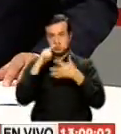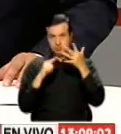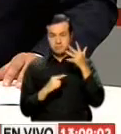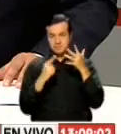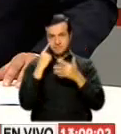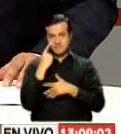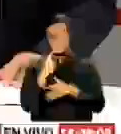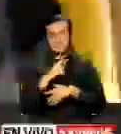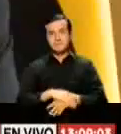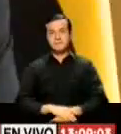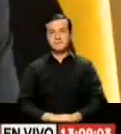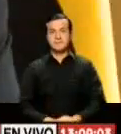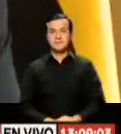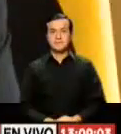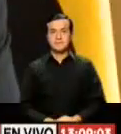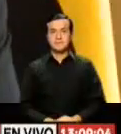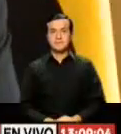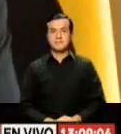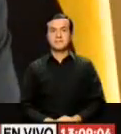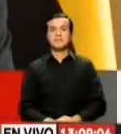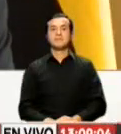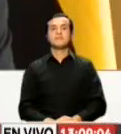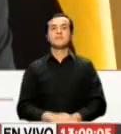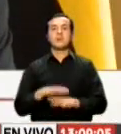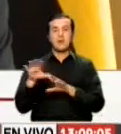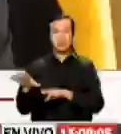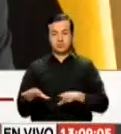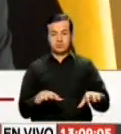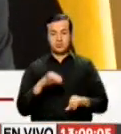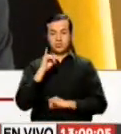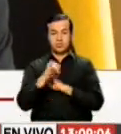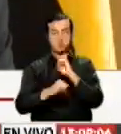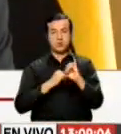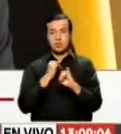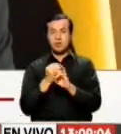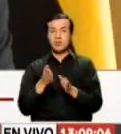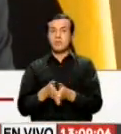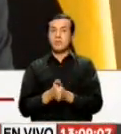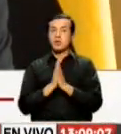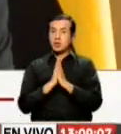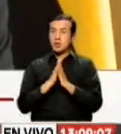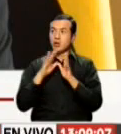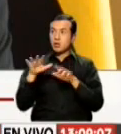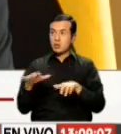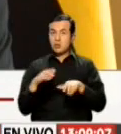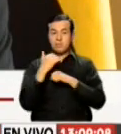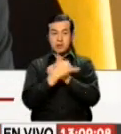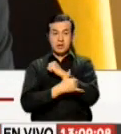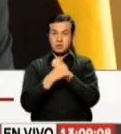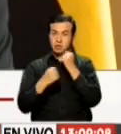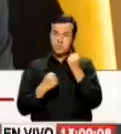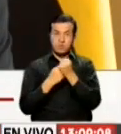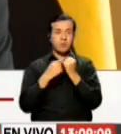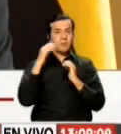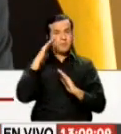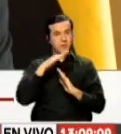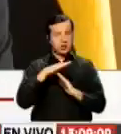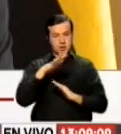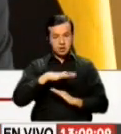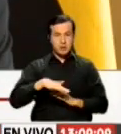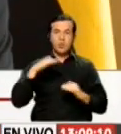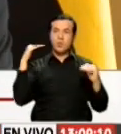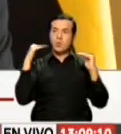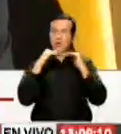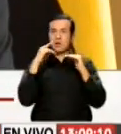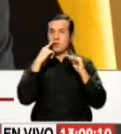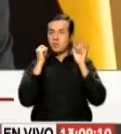exterior. Nuestra acción internacional aboga por un accionar multilateral a favor de la paz, la igualdad